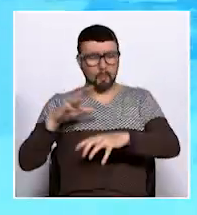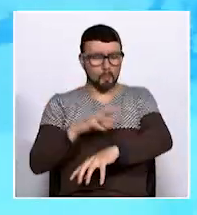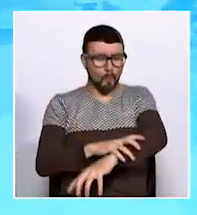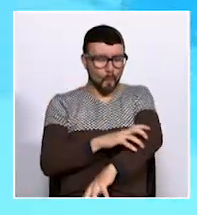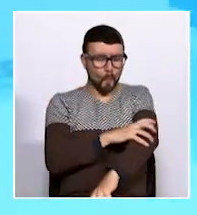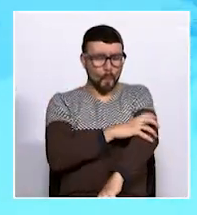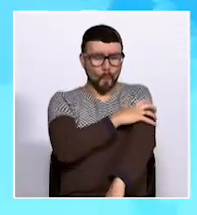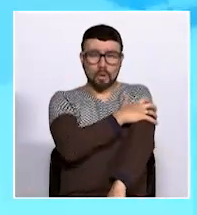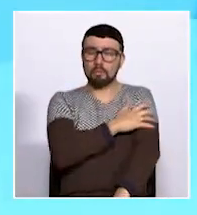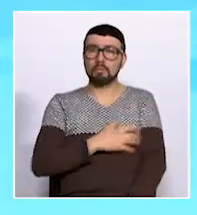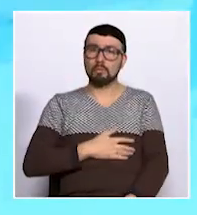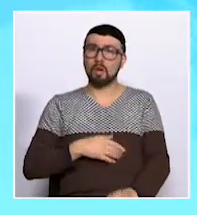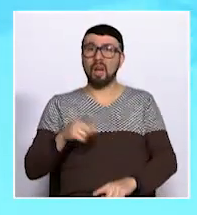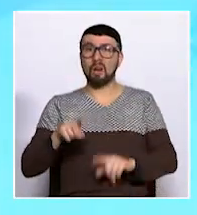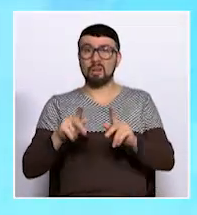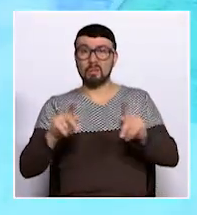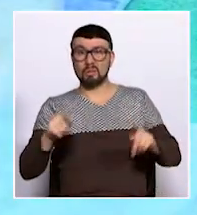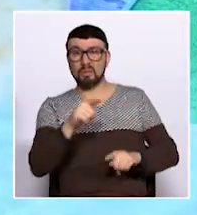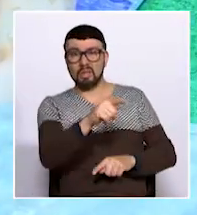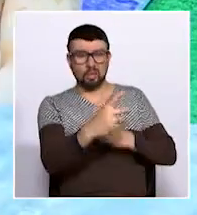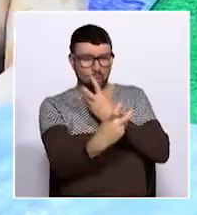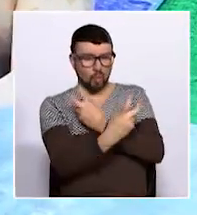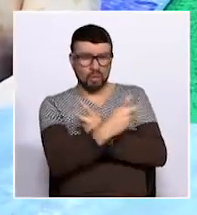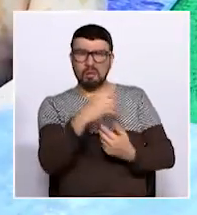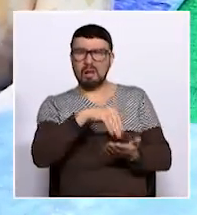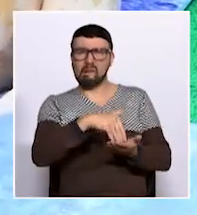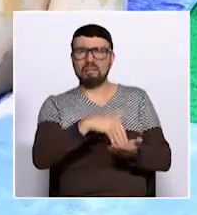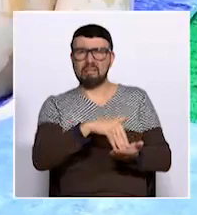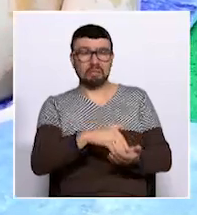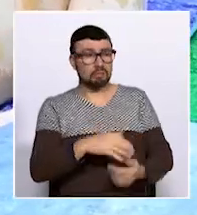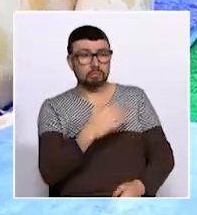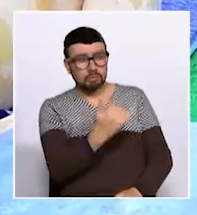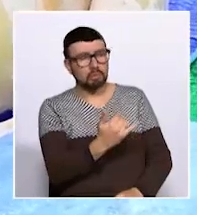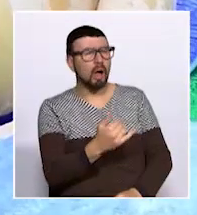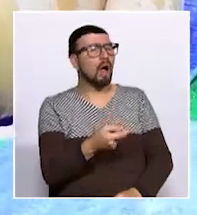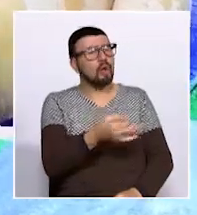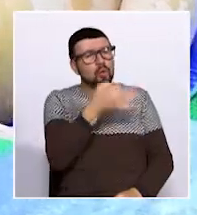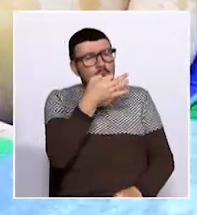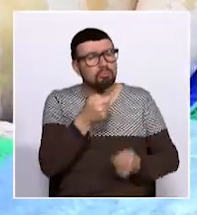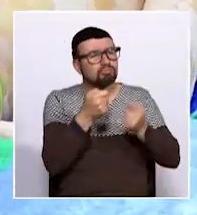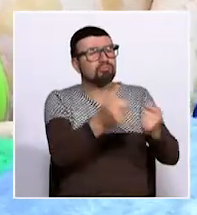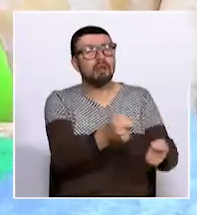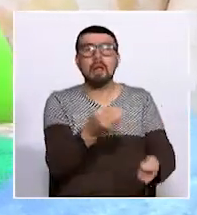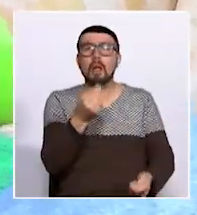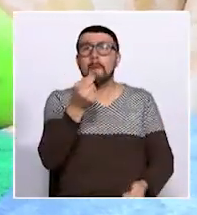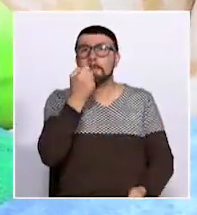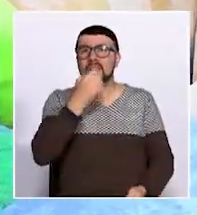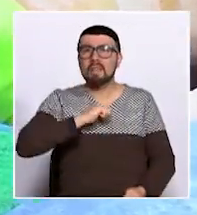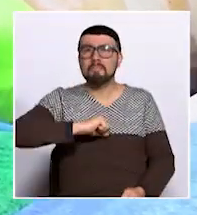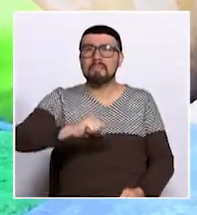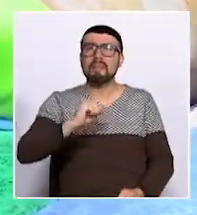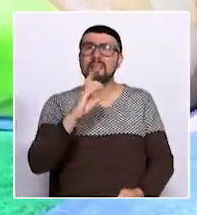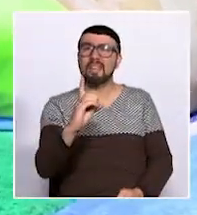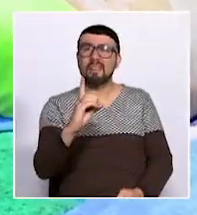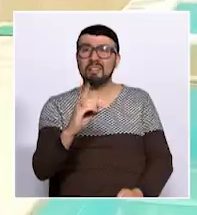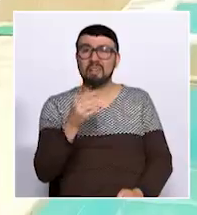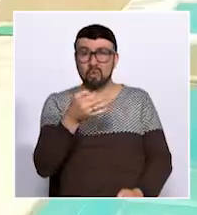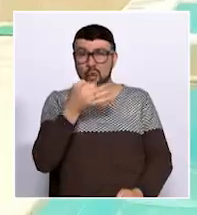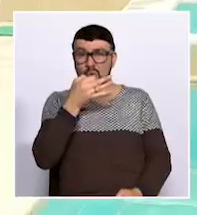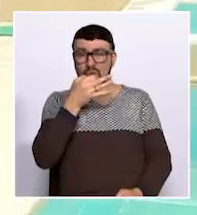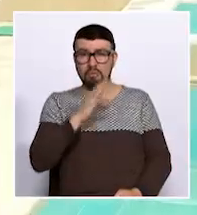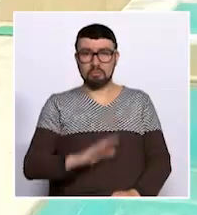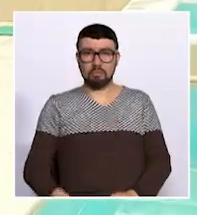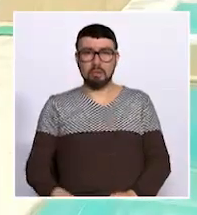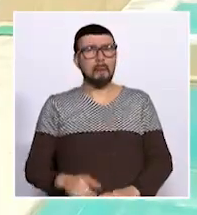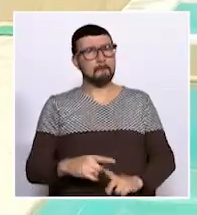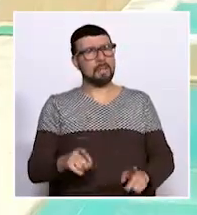que las diagnostican con osteoporosis les dan vitamina D en pastillas, cuando realmente la